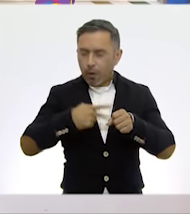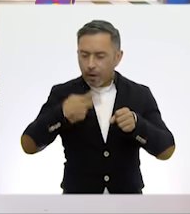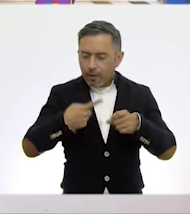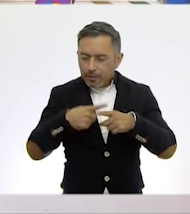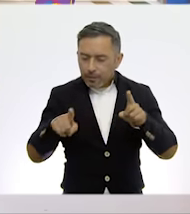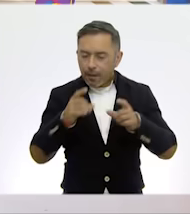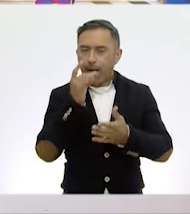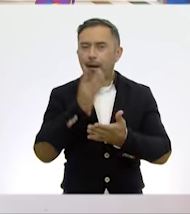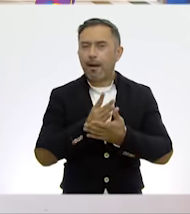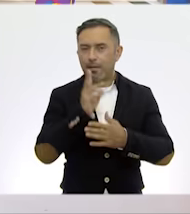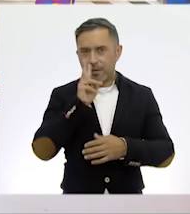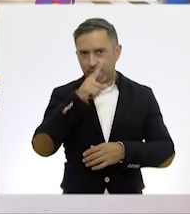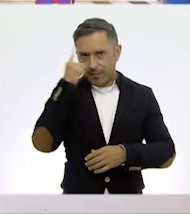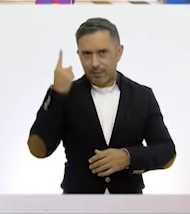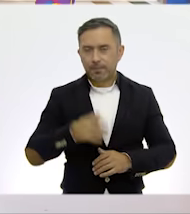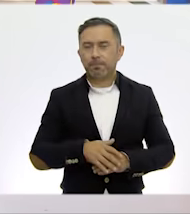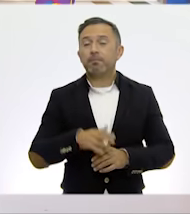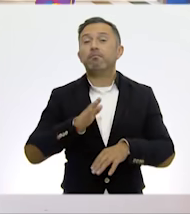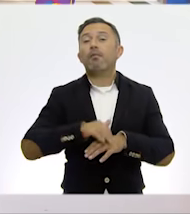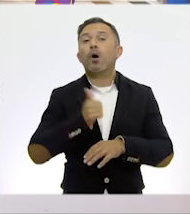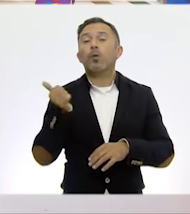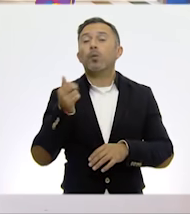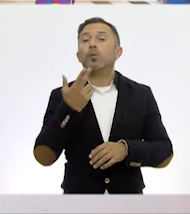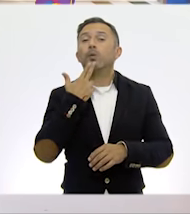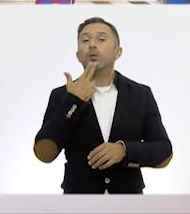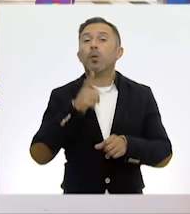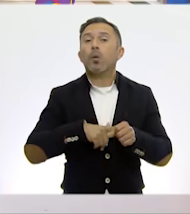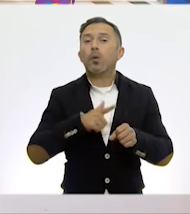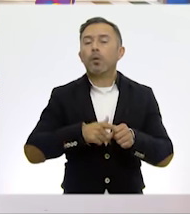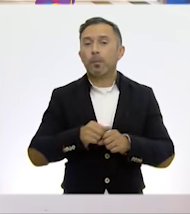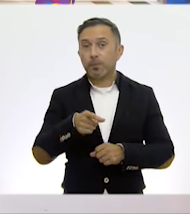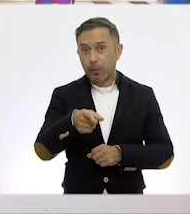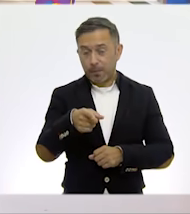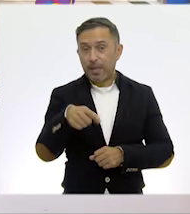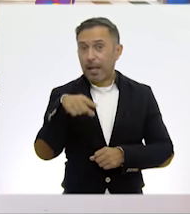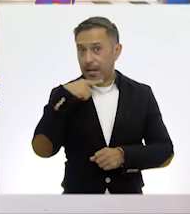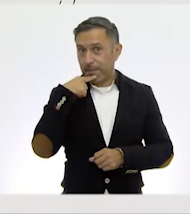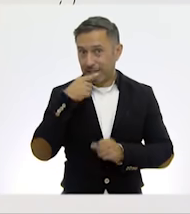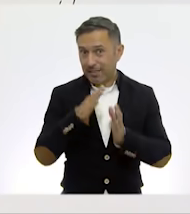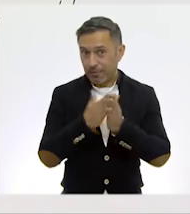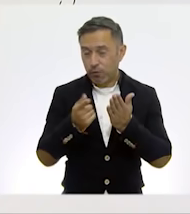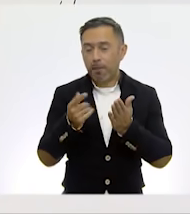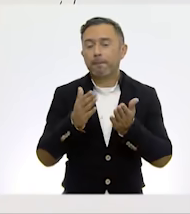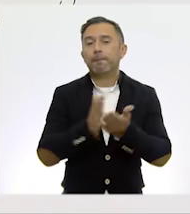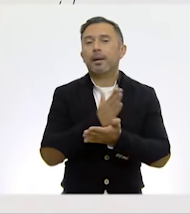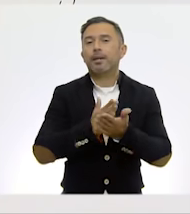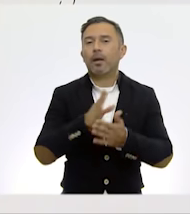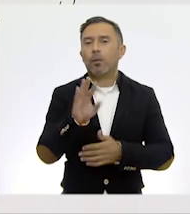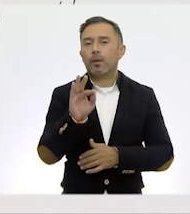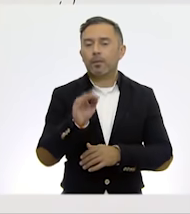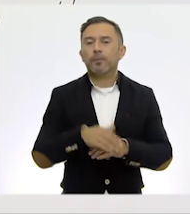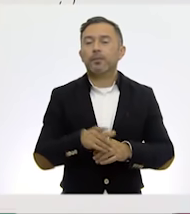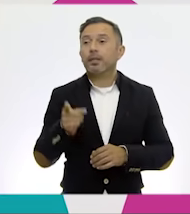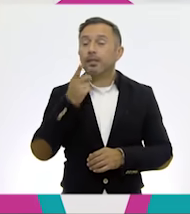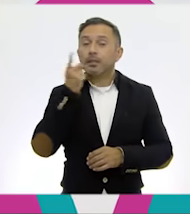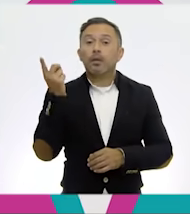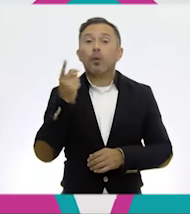Uso de colores. A ver, toma tu lápiz y tu libro en la página 40. Vamos a comenzar. de colores.